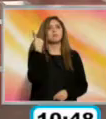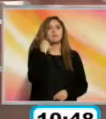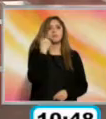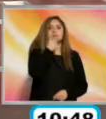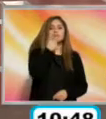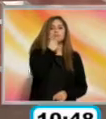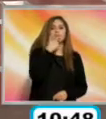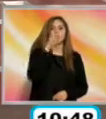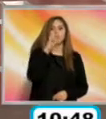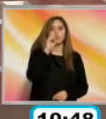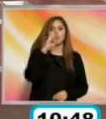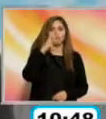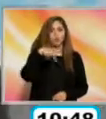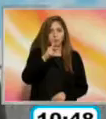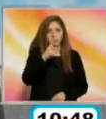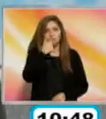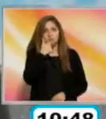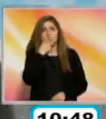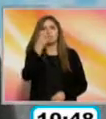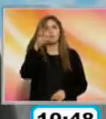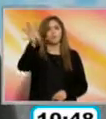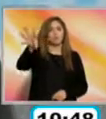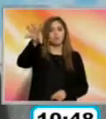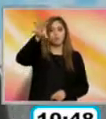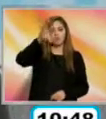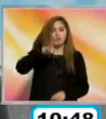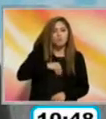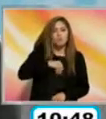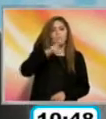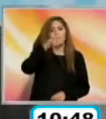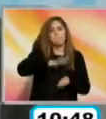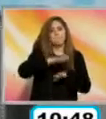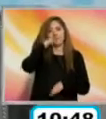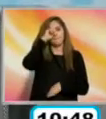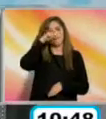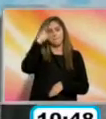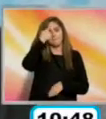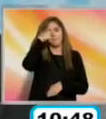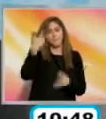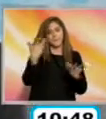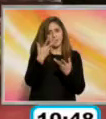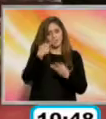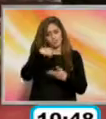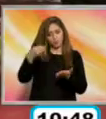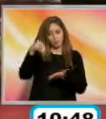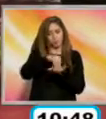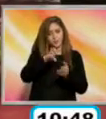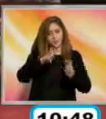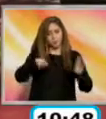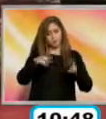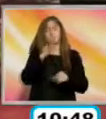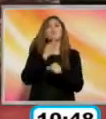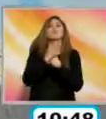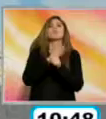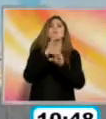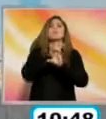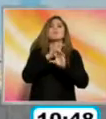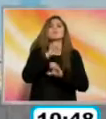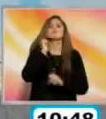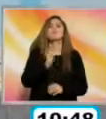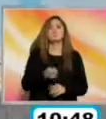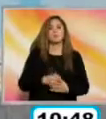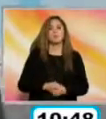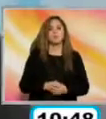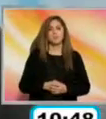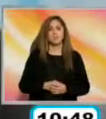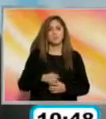es mucho en inglés. Eso influye mucho y hace que sea muy fluido, muy fácil en realidad. Muy bien. ¿Y ahorita qué nos van a interpretar? Ahorita vamos a tocar una canción que se